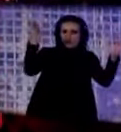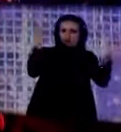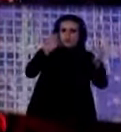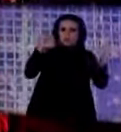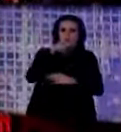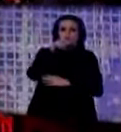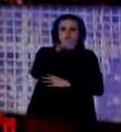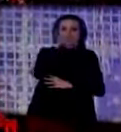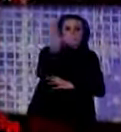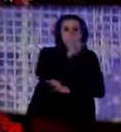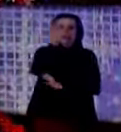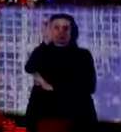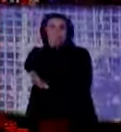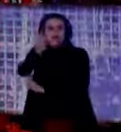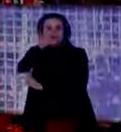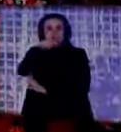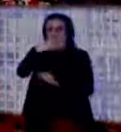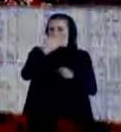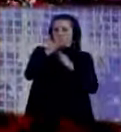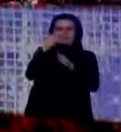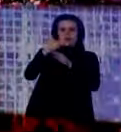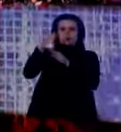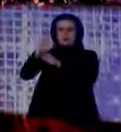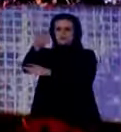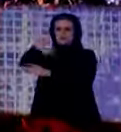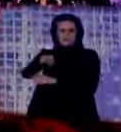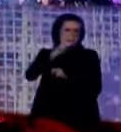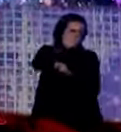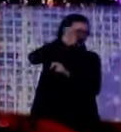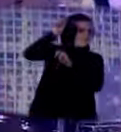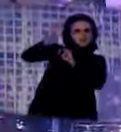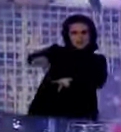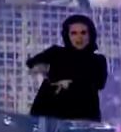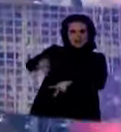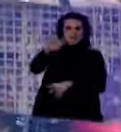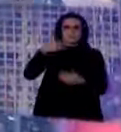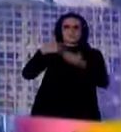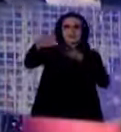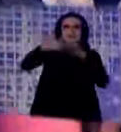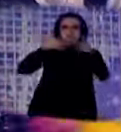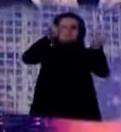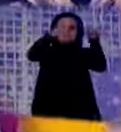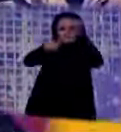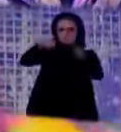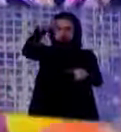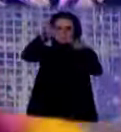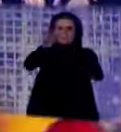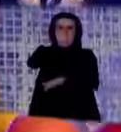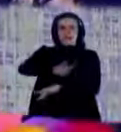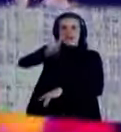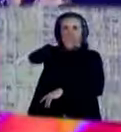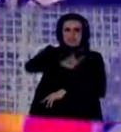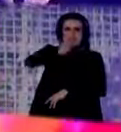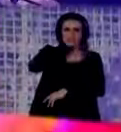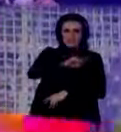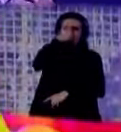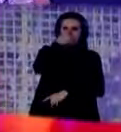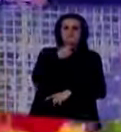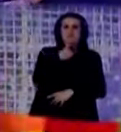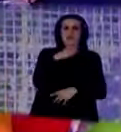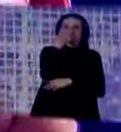que tú y la cuatro aquí están sobrando son unos marangos que a manipulado la imagen Canarias